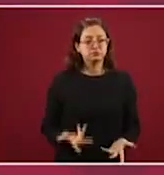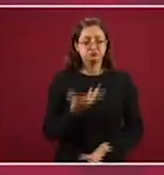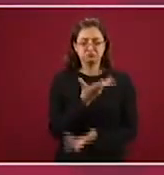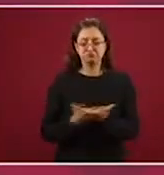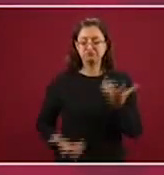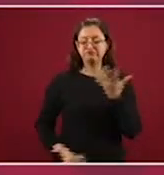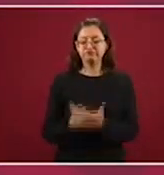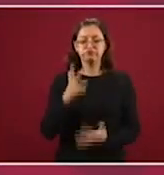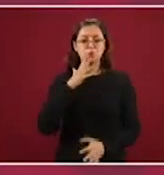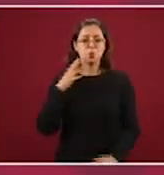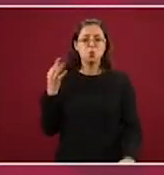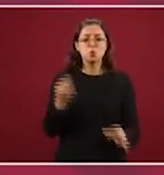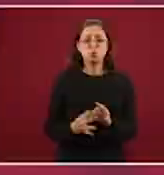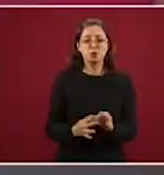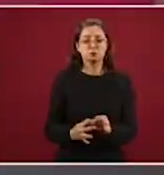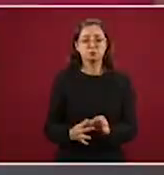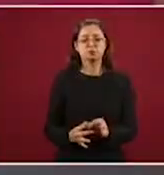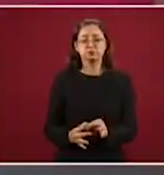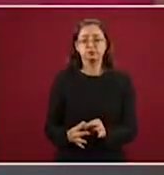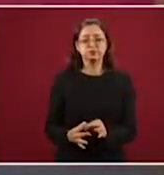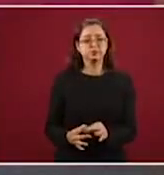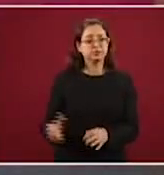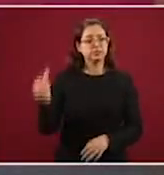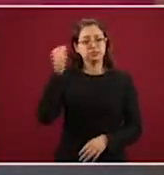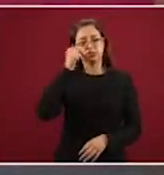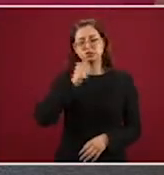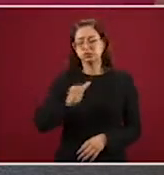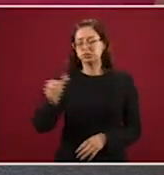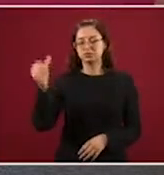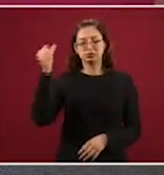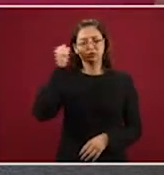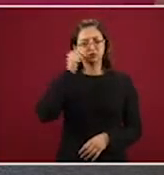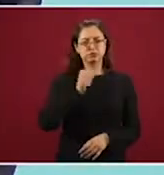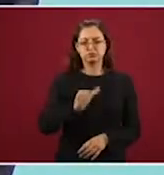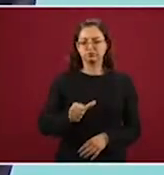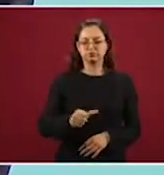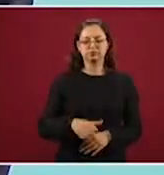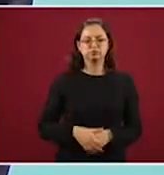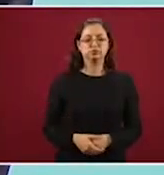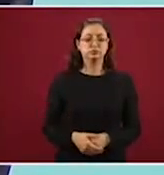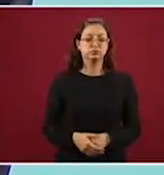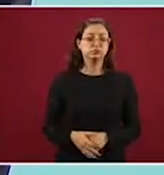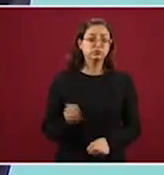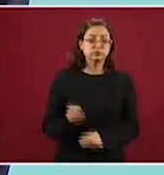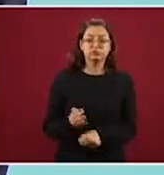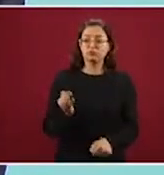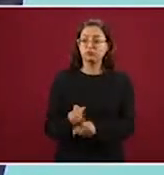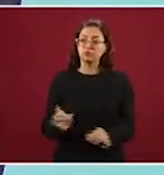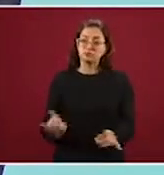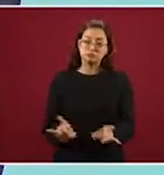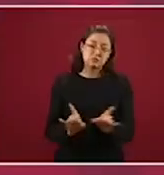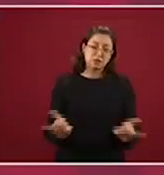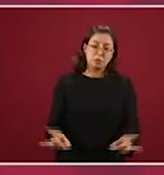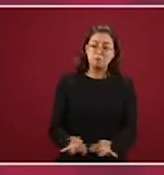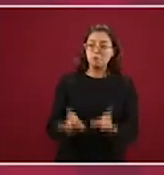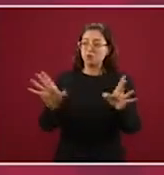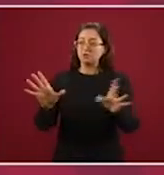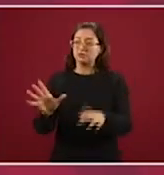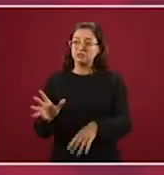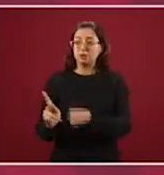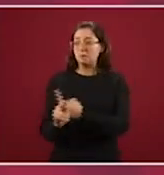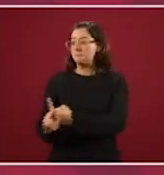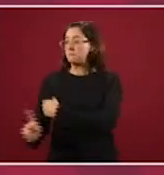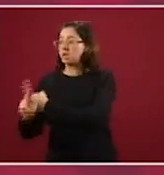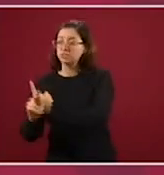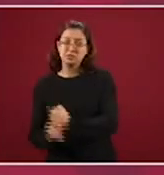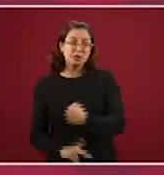responsable en este conflicto o esta tensión que se ha